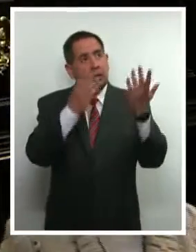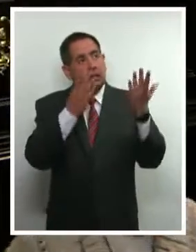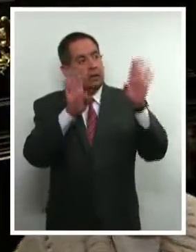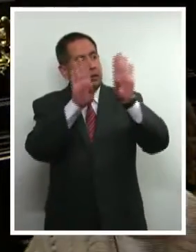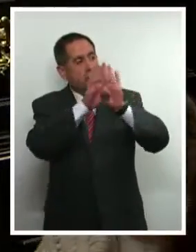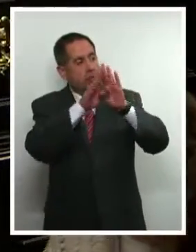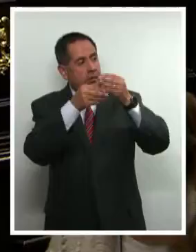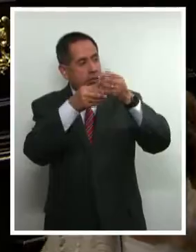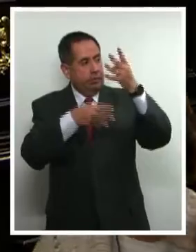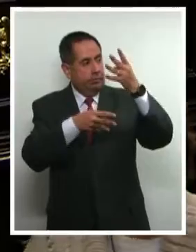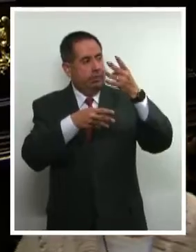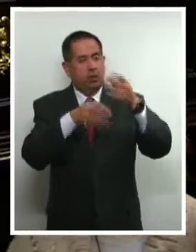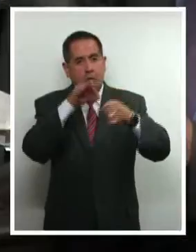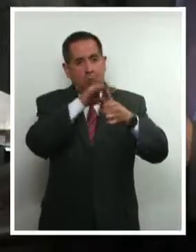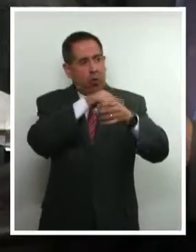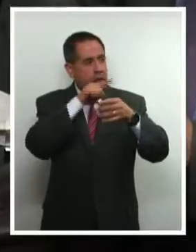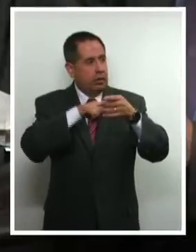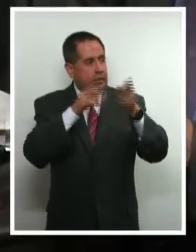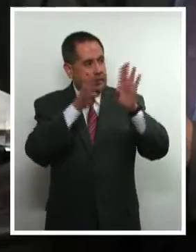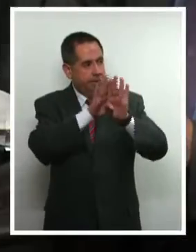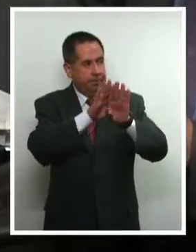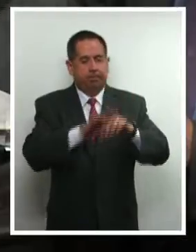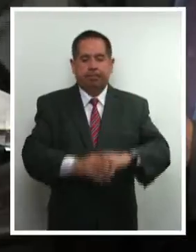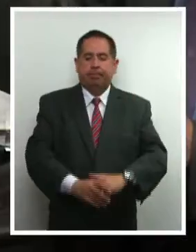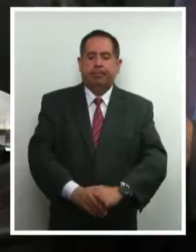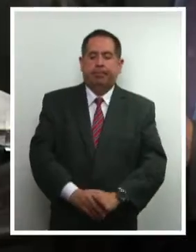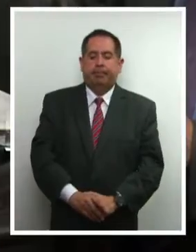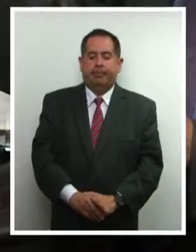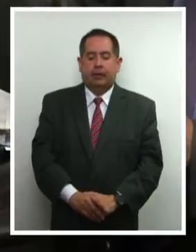Ciérrese el sistema de votación electrónico.